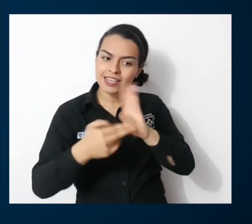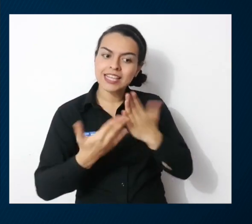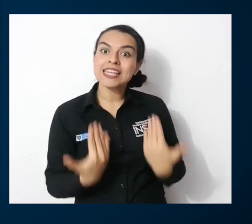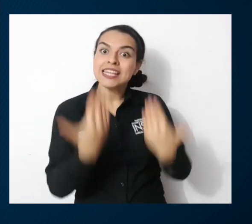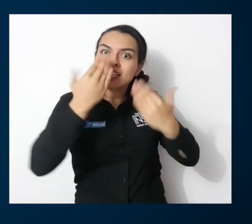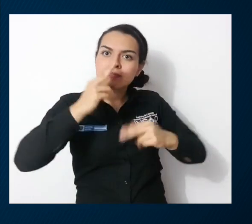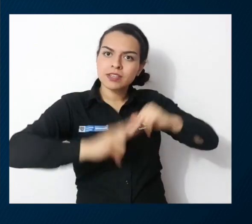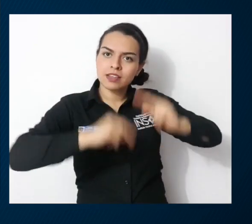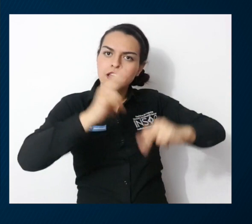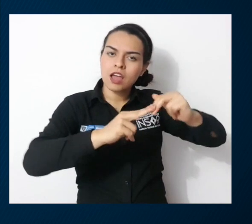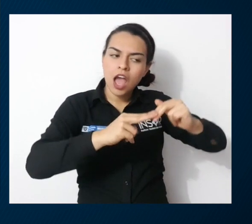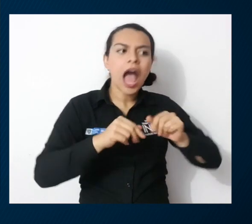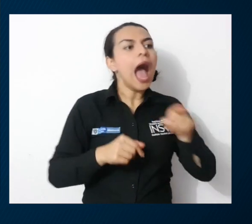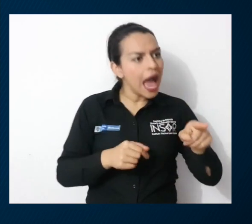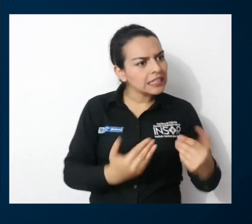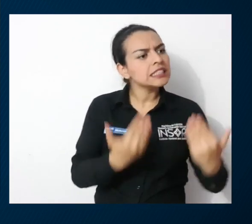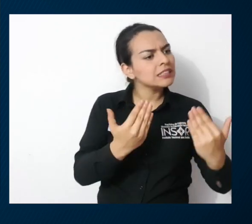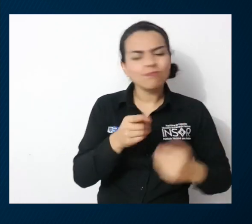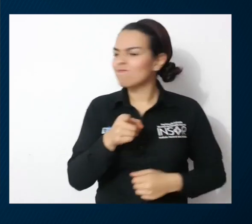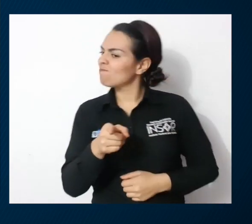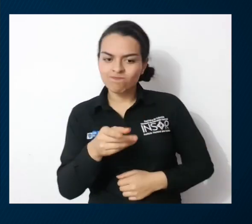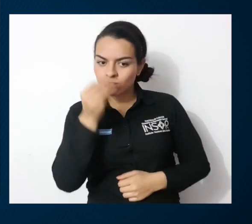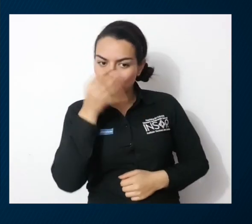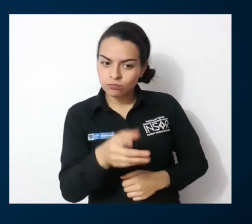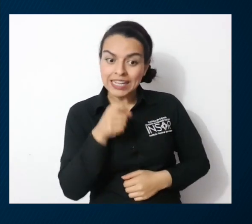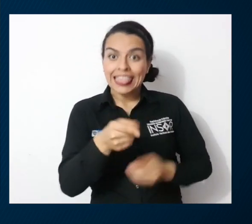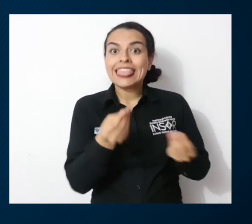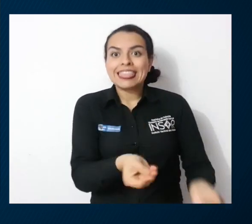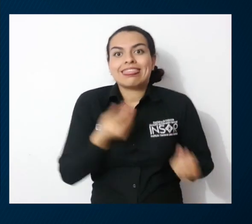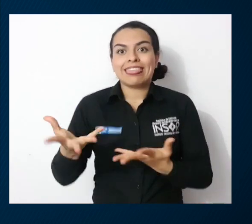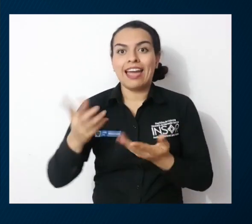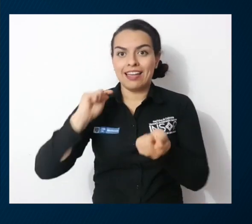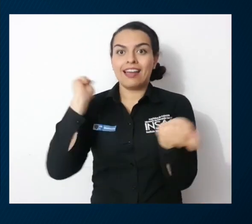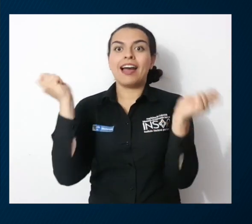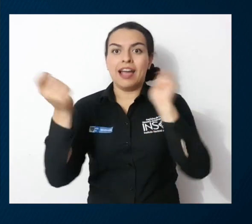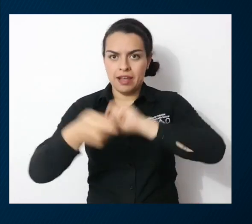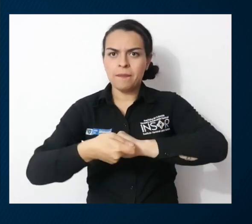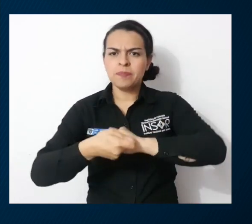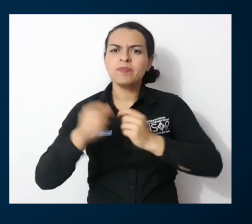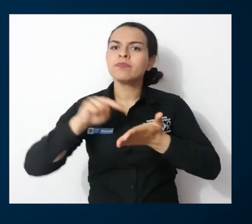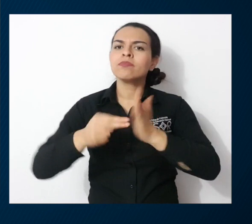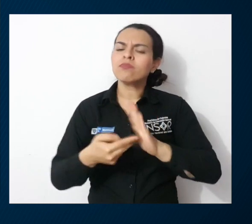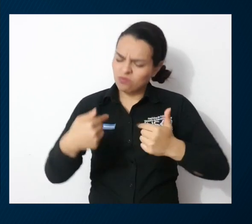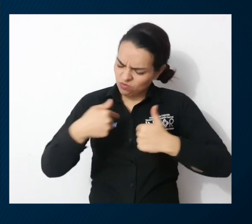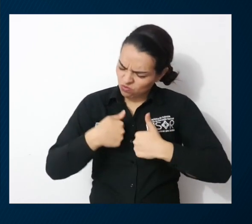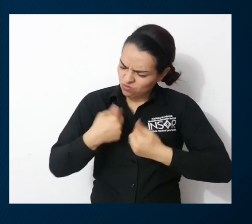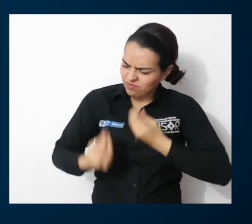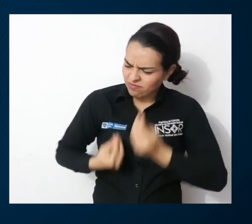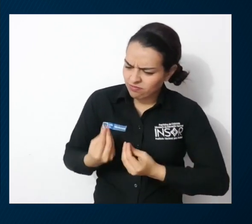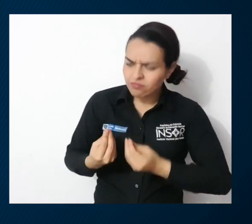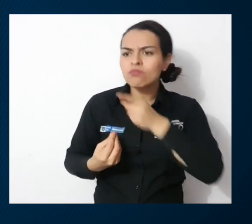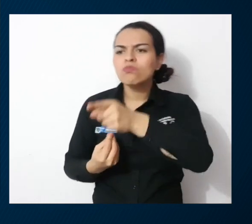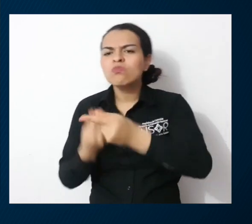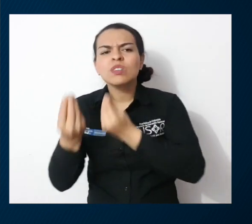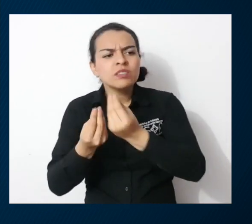qué funcionó, qué no funcionó, pero al mismo tiempo sea transformadora. Y es ¿qué es eso que yo hice y